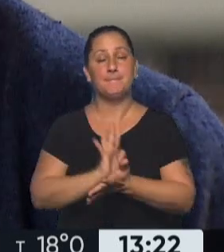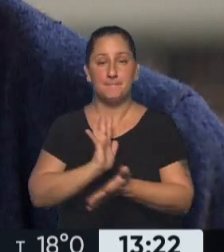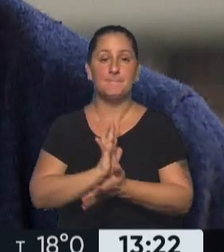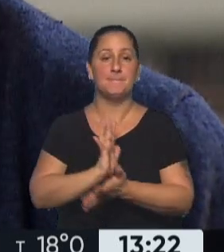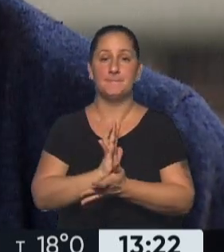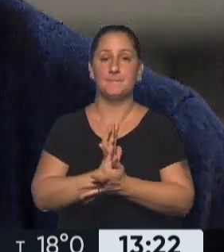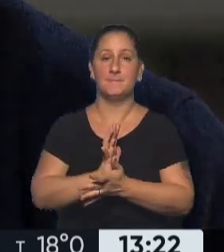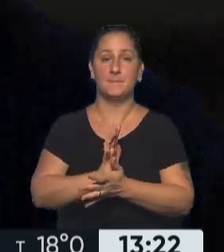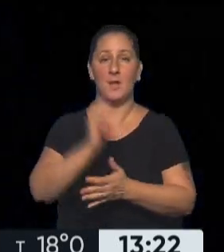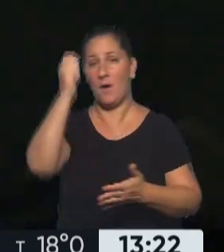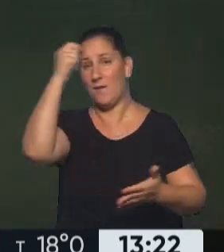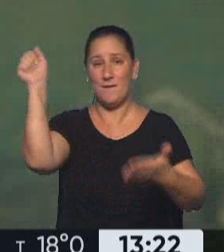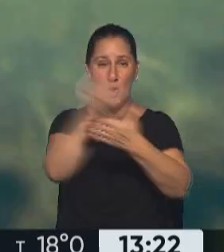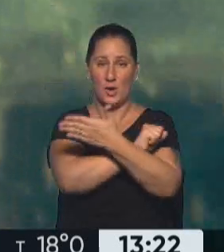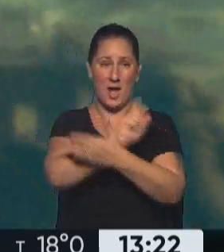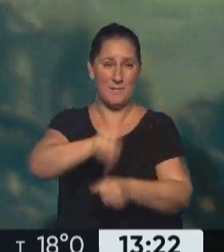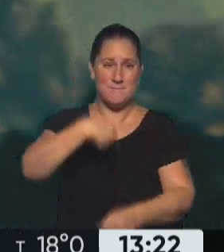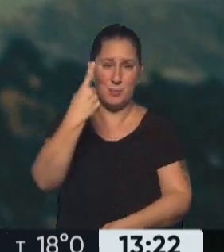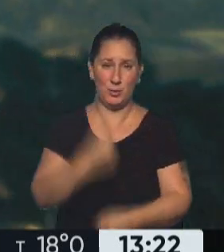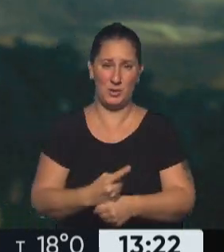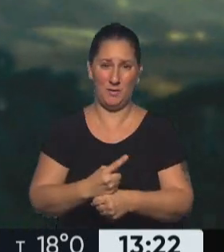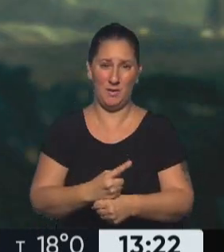no se le va más de la cabeza.